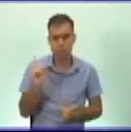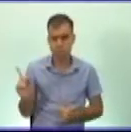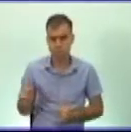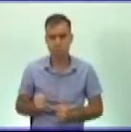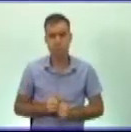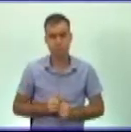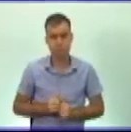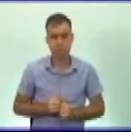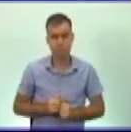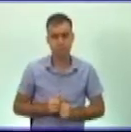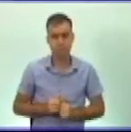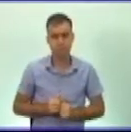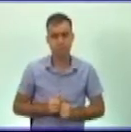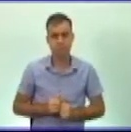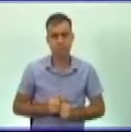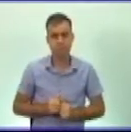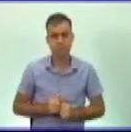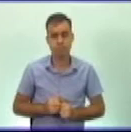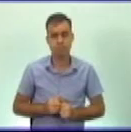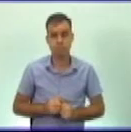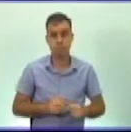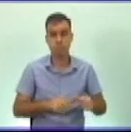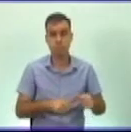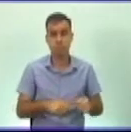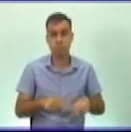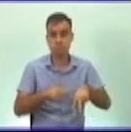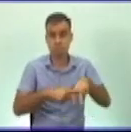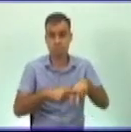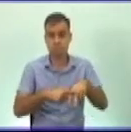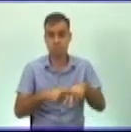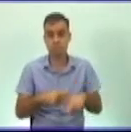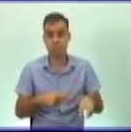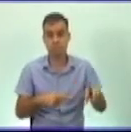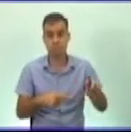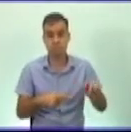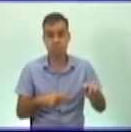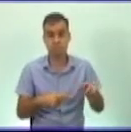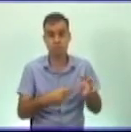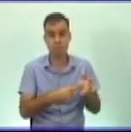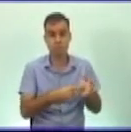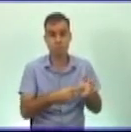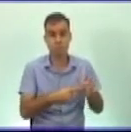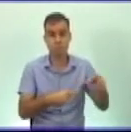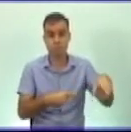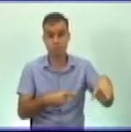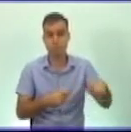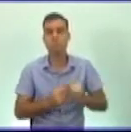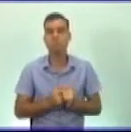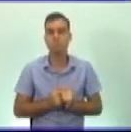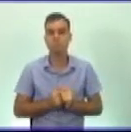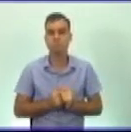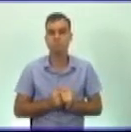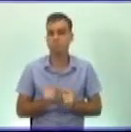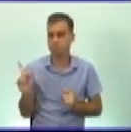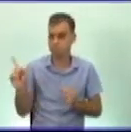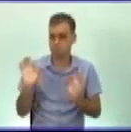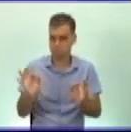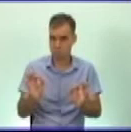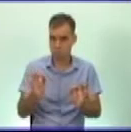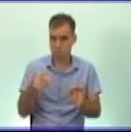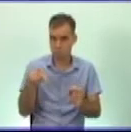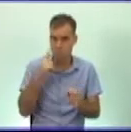por generatriz, o sea, la pirámide por el radio por su generatriz. Ahí lo tenemos en la